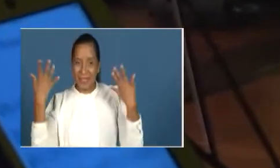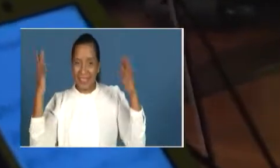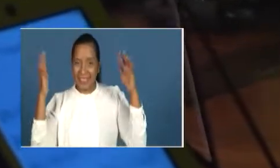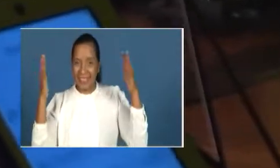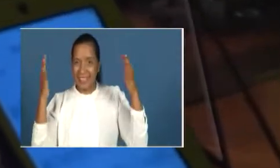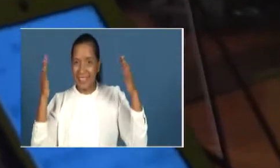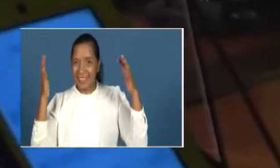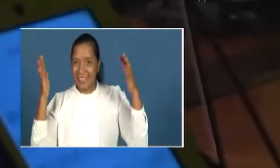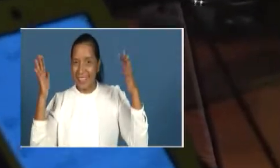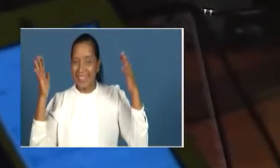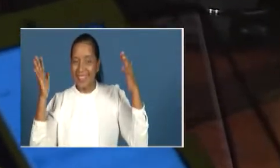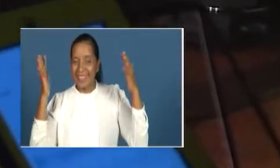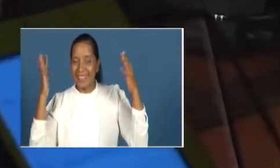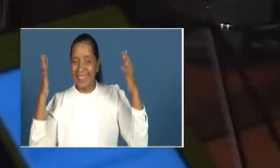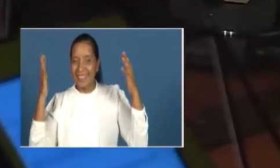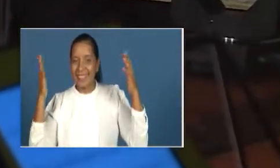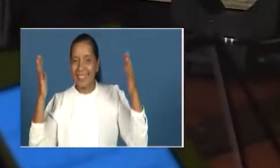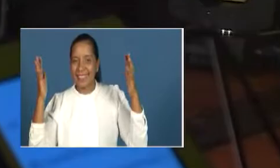para Moisés Valdés.